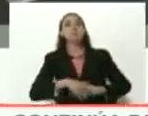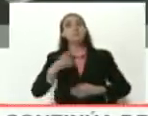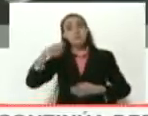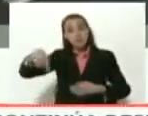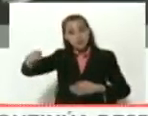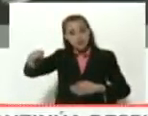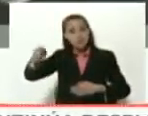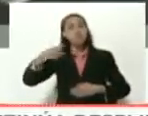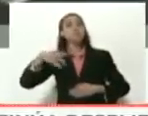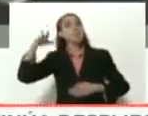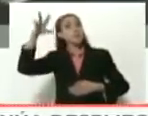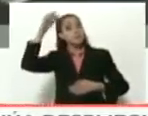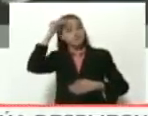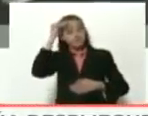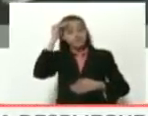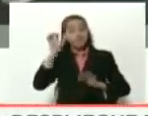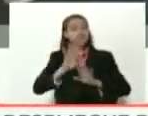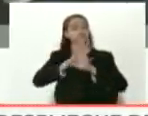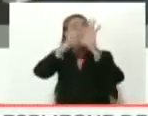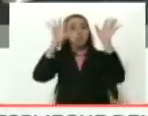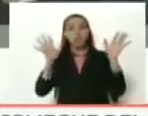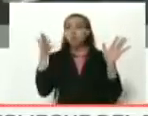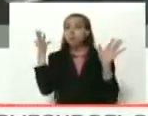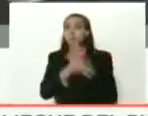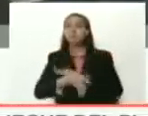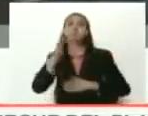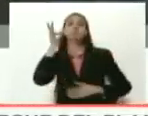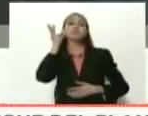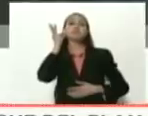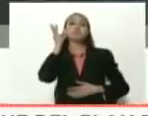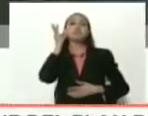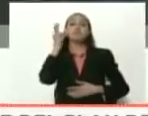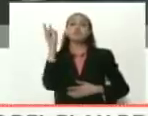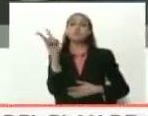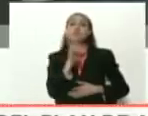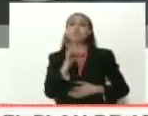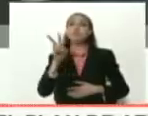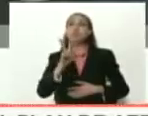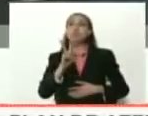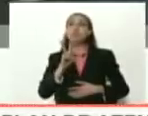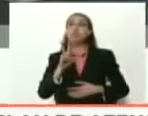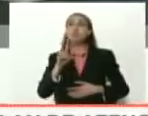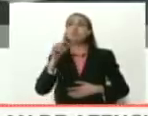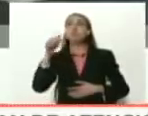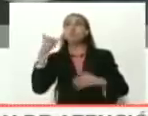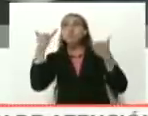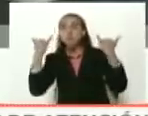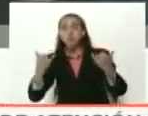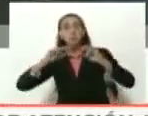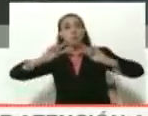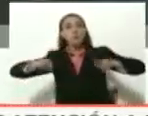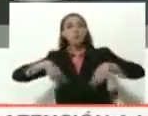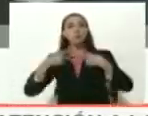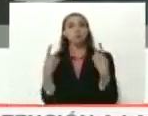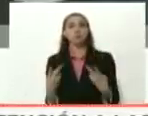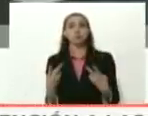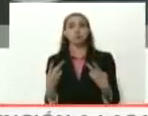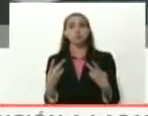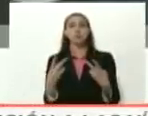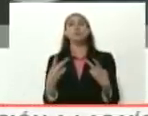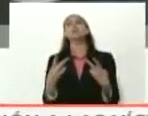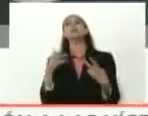entender que la mujer venezolana es hoy vanguardia,